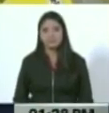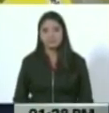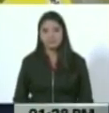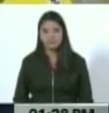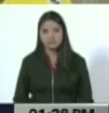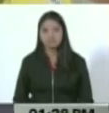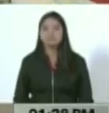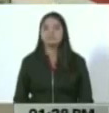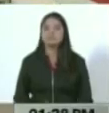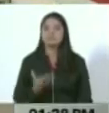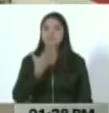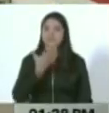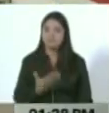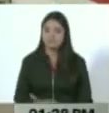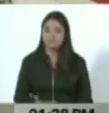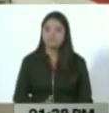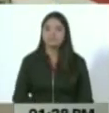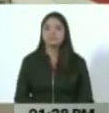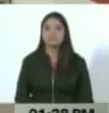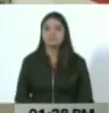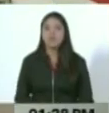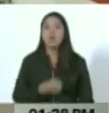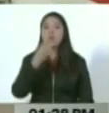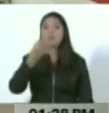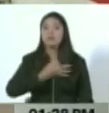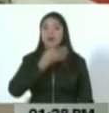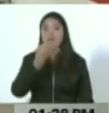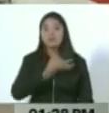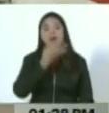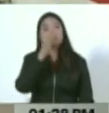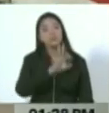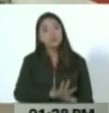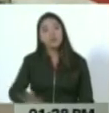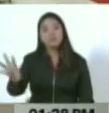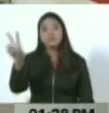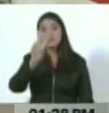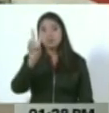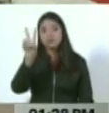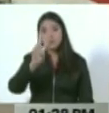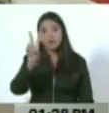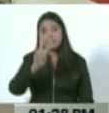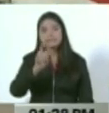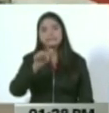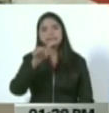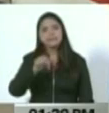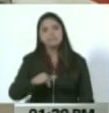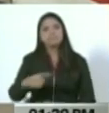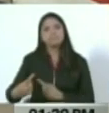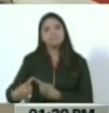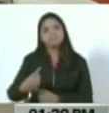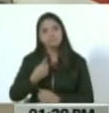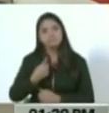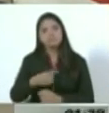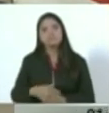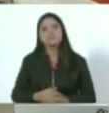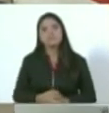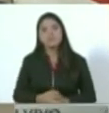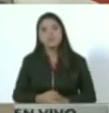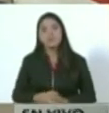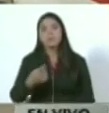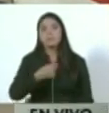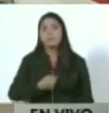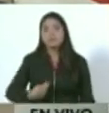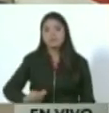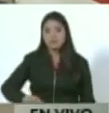Sí, muchas gracias, Graya. Muy buenas tardes a todo el país. Cumpliendo instrucciones de nuestro